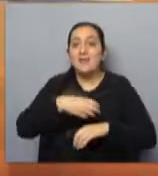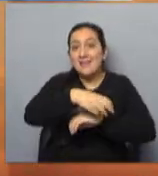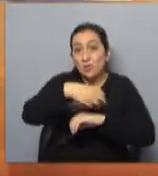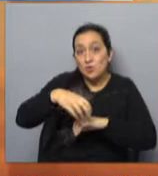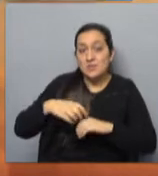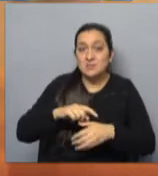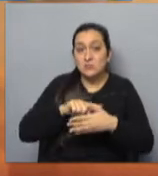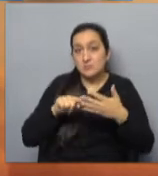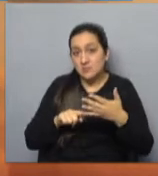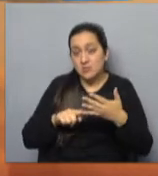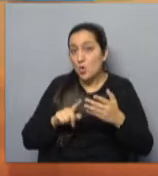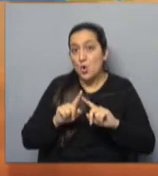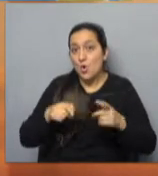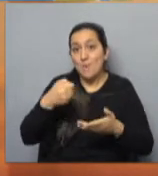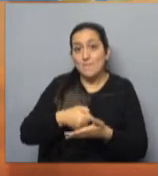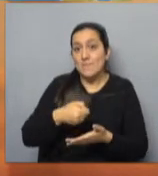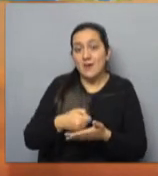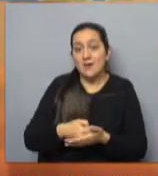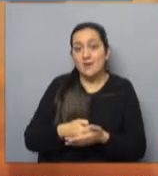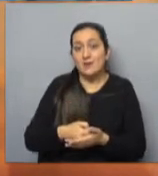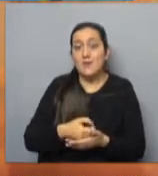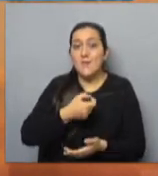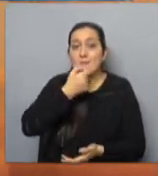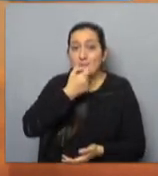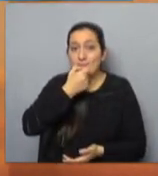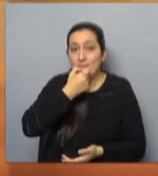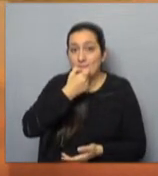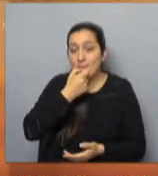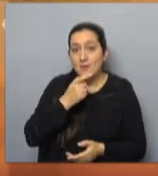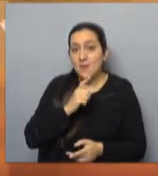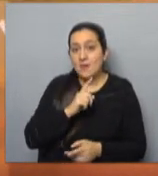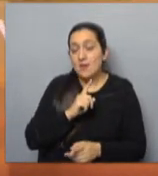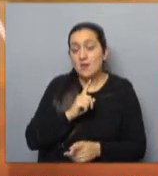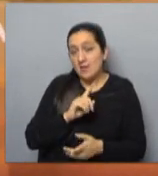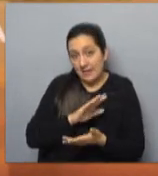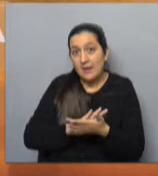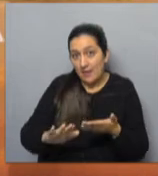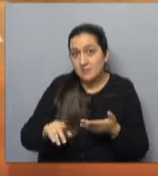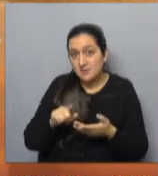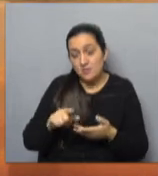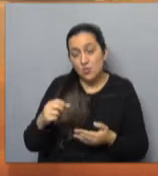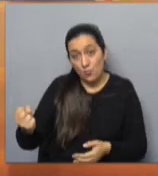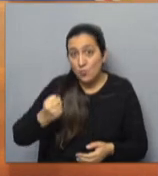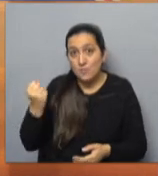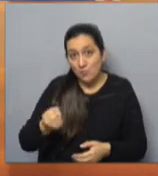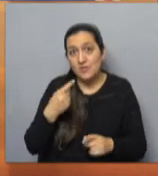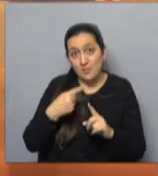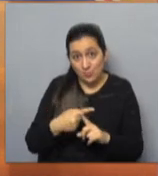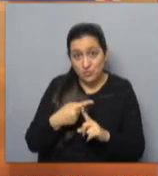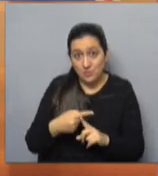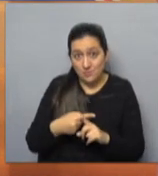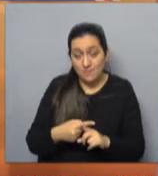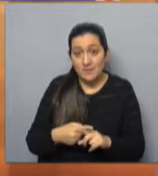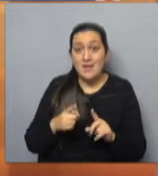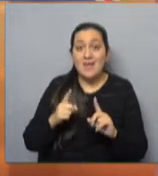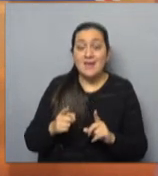todas no pagan o pagan árbitros o sean los partidos no les sale plata pero eso es tremendo y también se consiguió